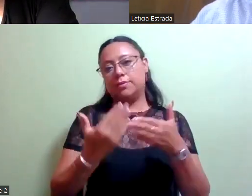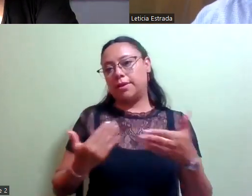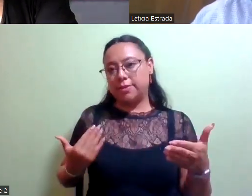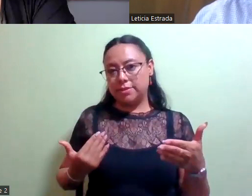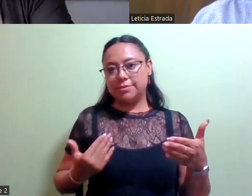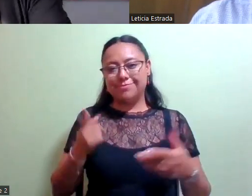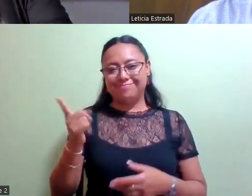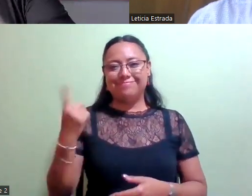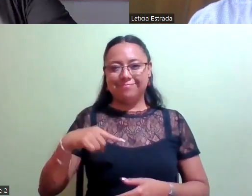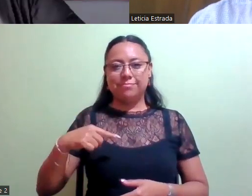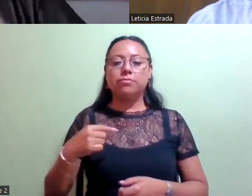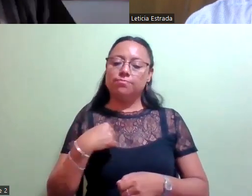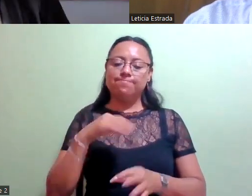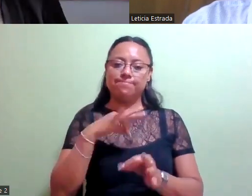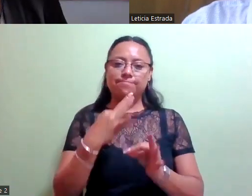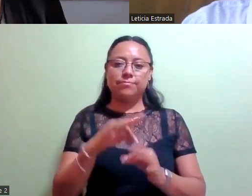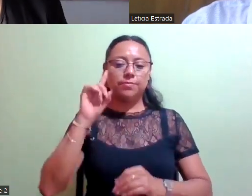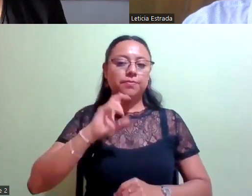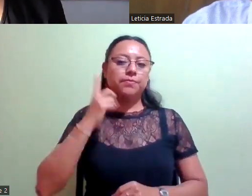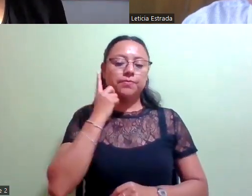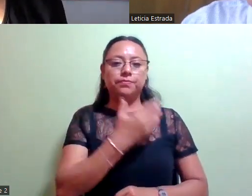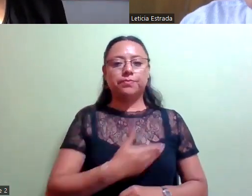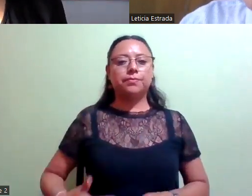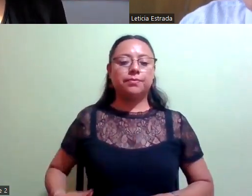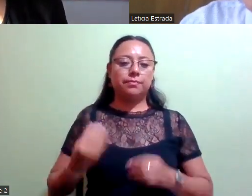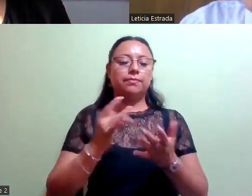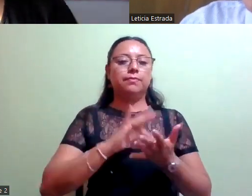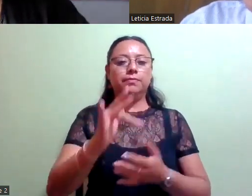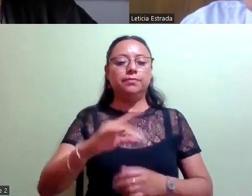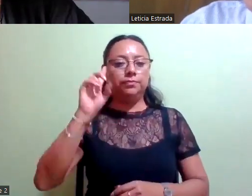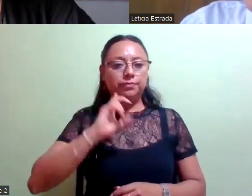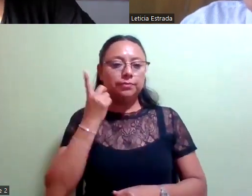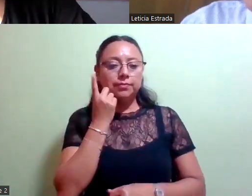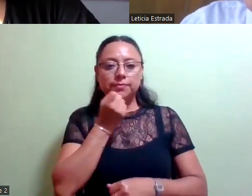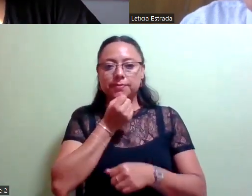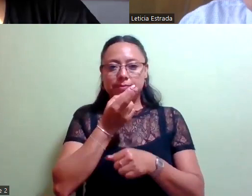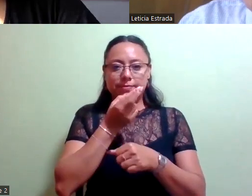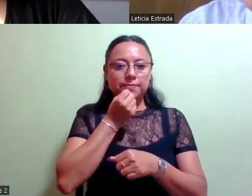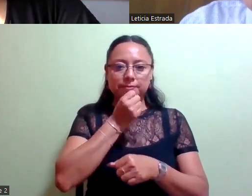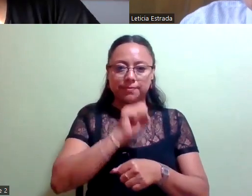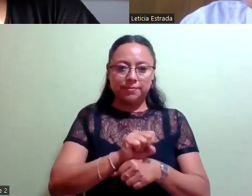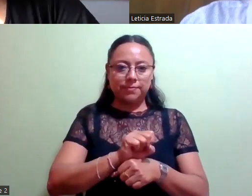su instrucción, diputada presidenta. Muchas gracias, diputada secretaria.